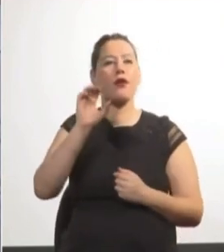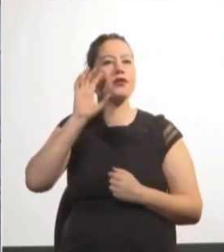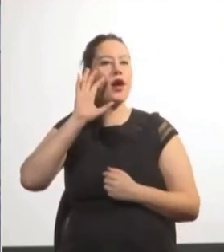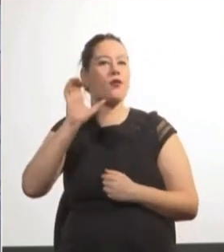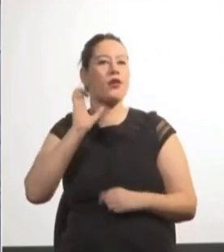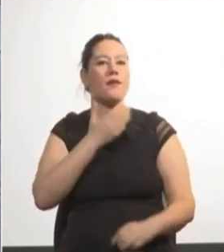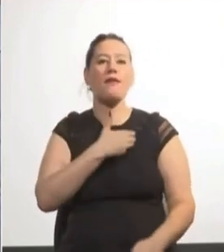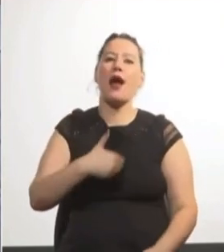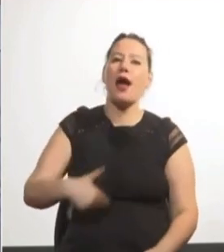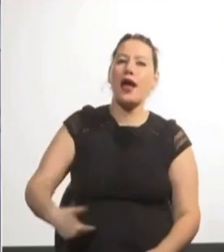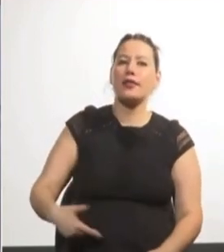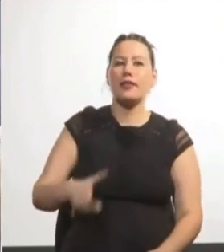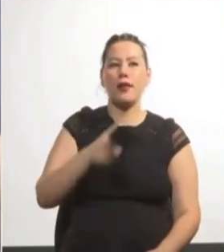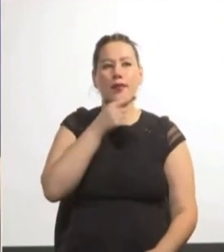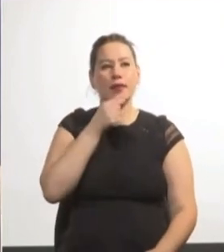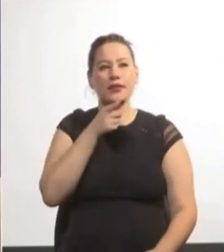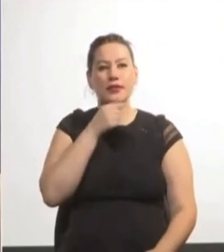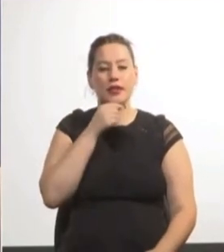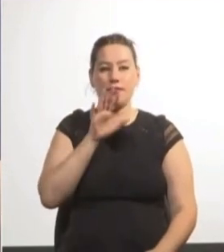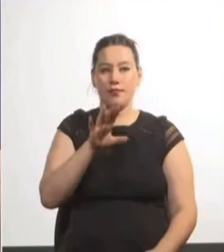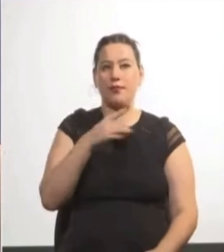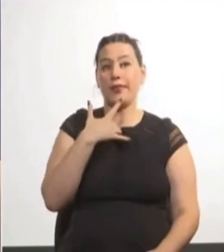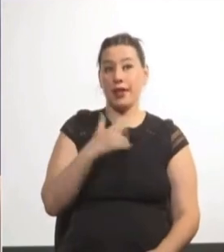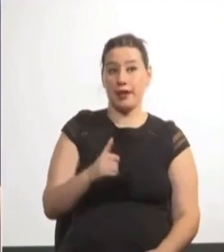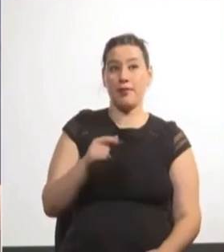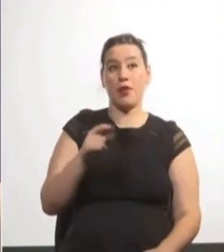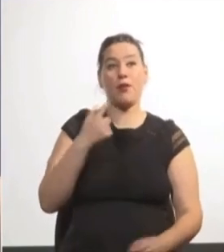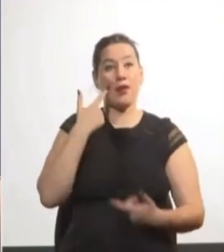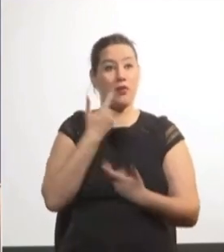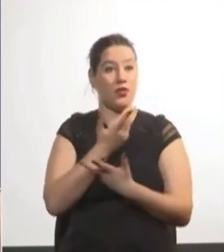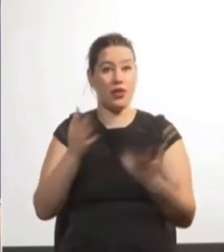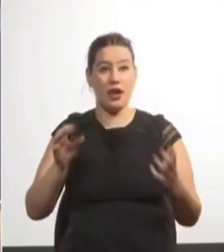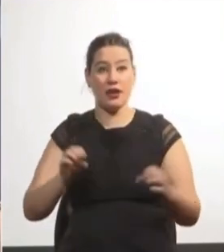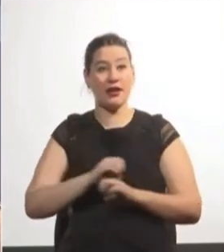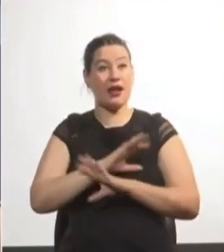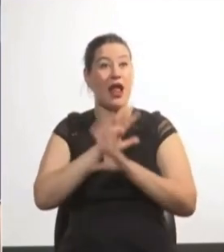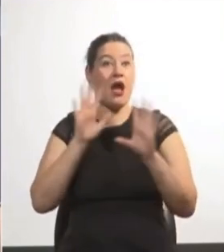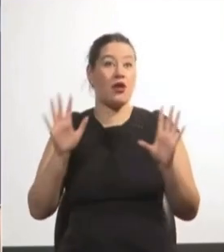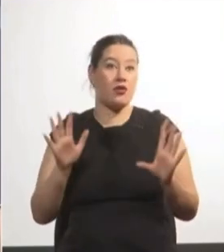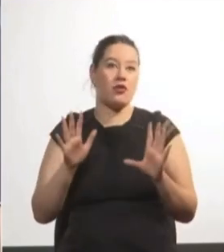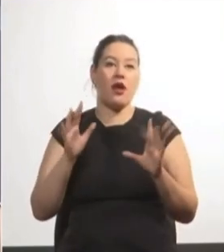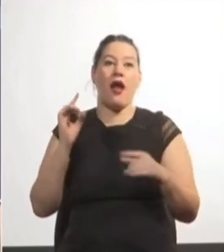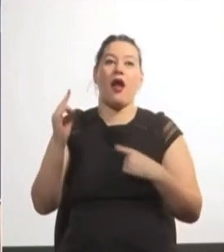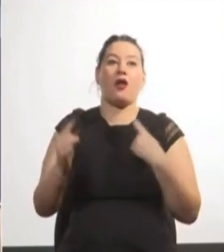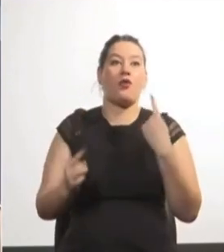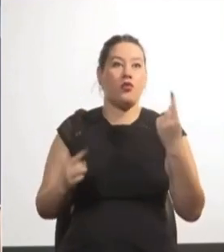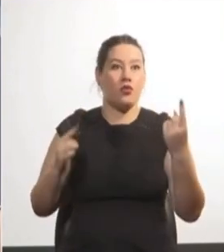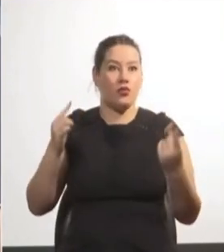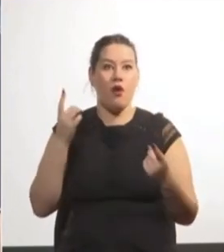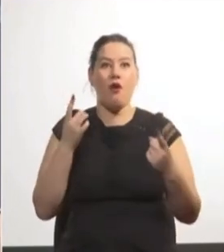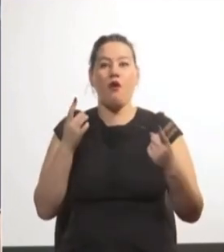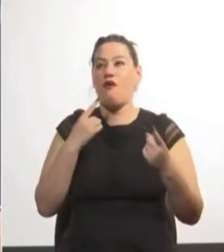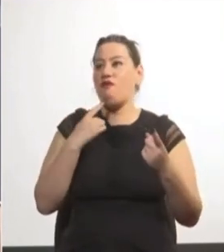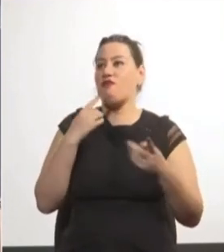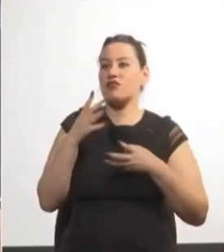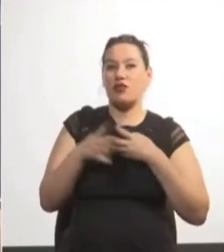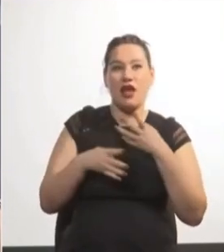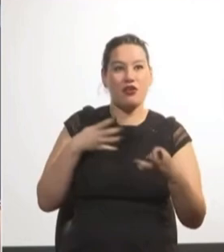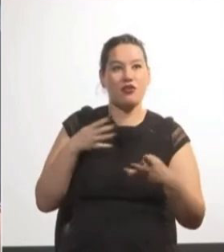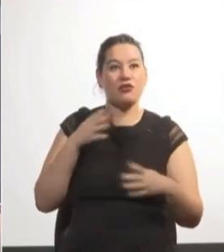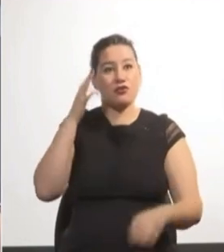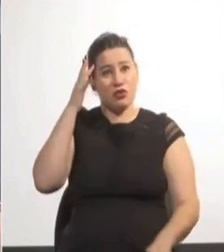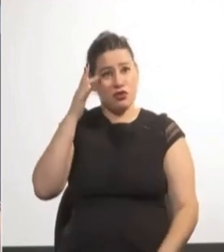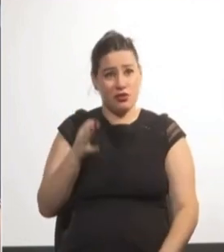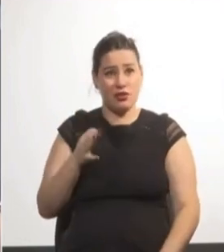las maestras y de los policías. Por ejemplo, para graficar la sensibilidad con algunos de los funcionarios públicos, yo creo